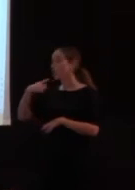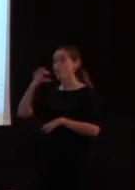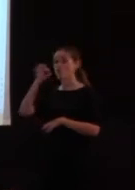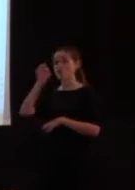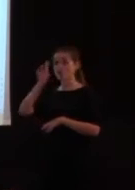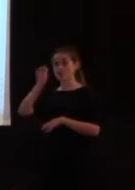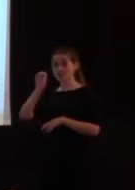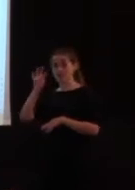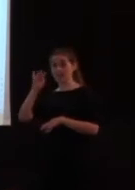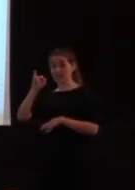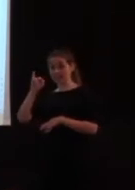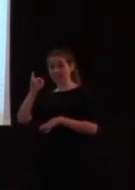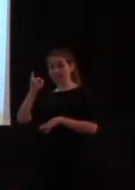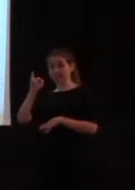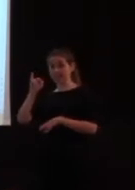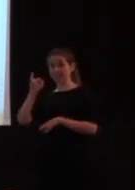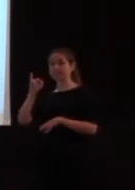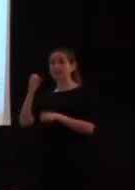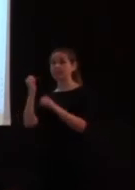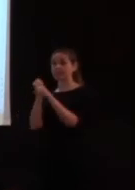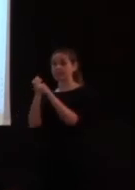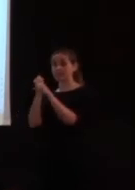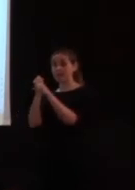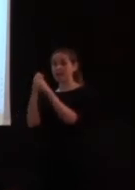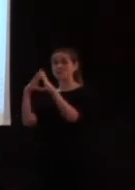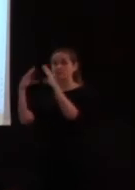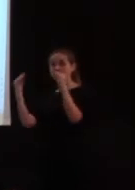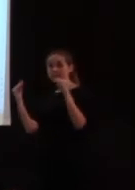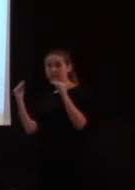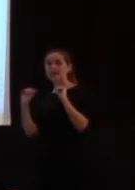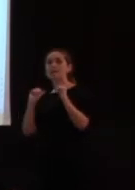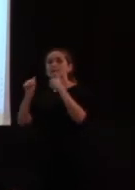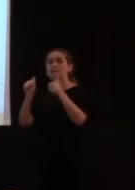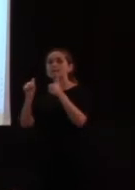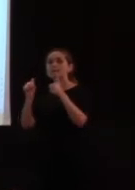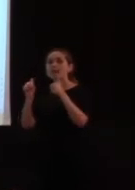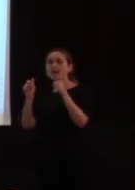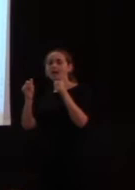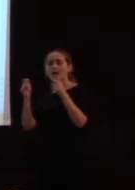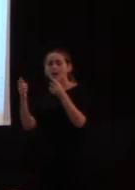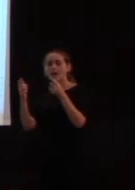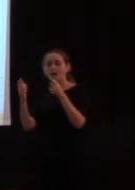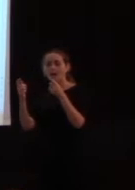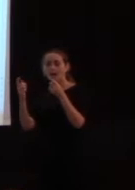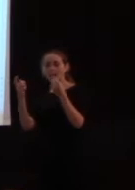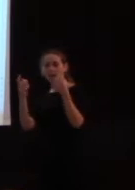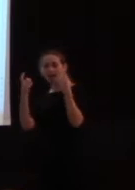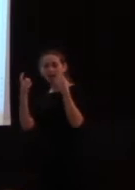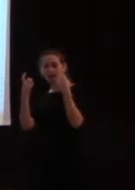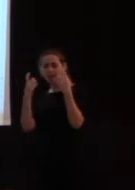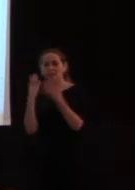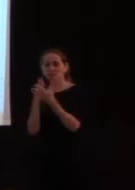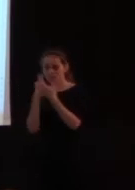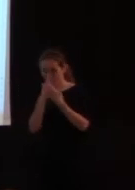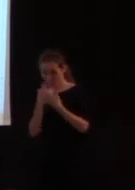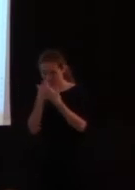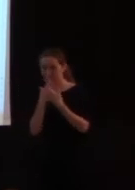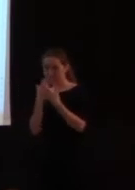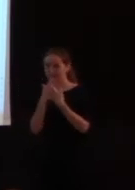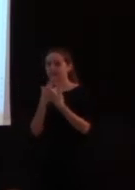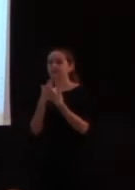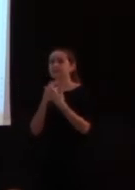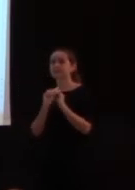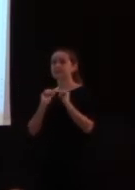Coretti, yo trabajo en la universidad, salí de los estudiantes que prácticamente tienen, que son los triunfadores del sistema, ¿no? Los que llegan a la